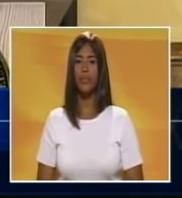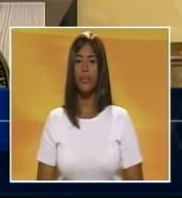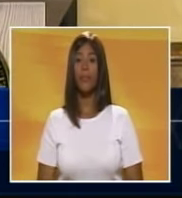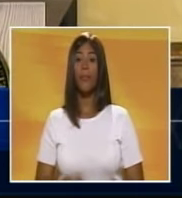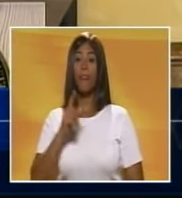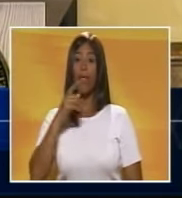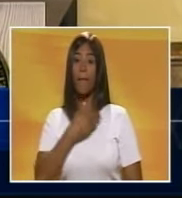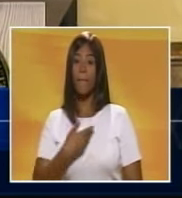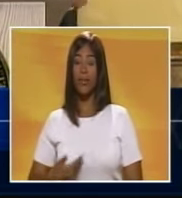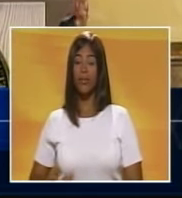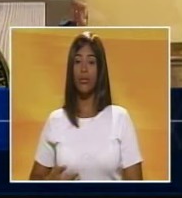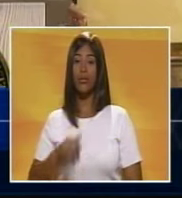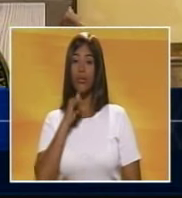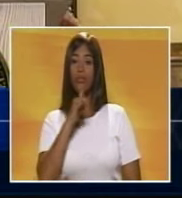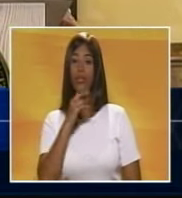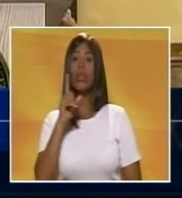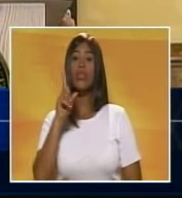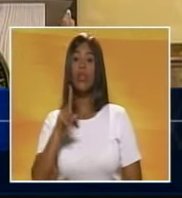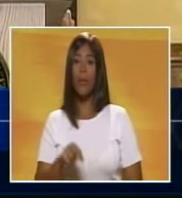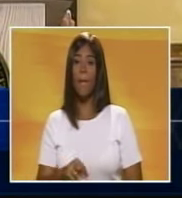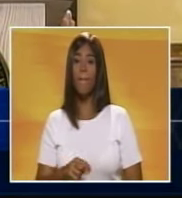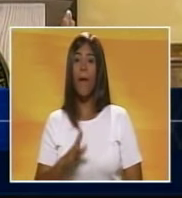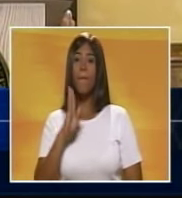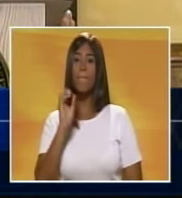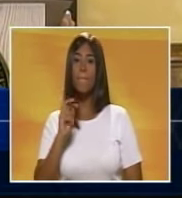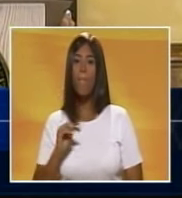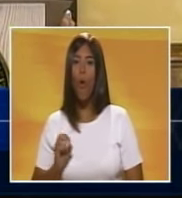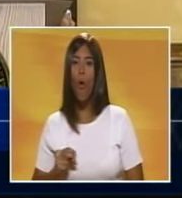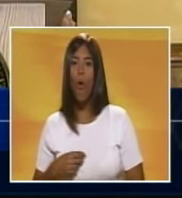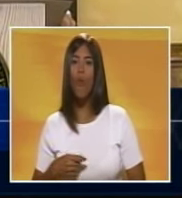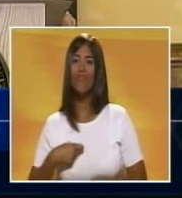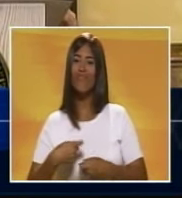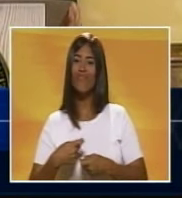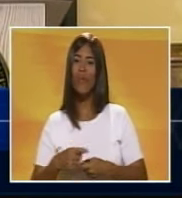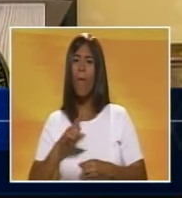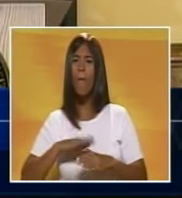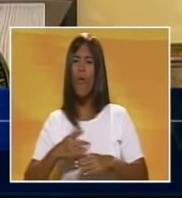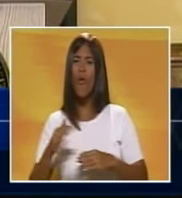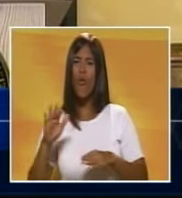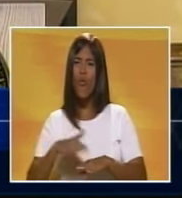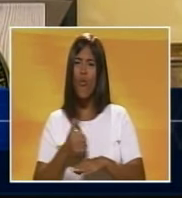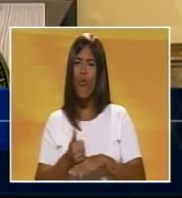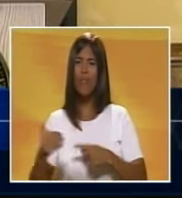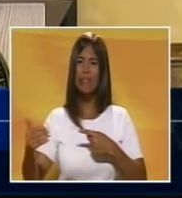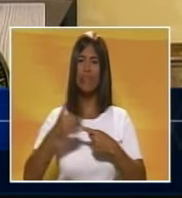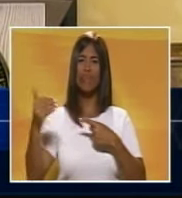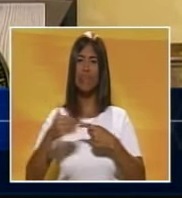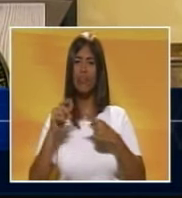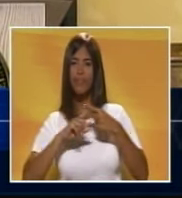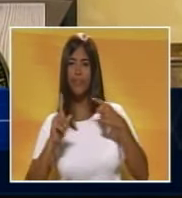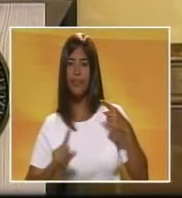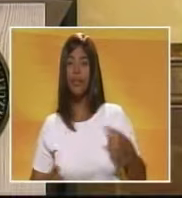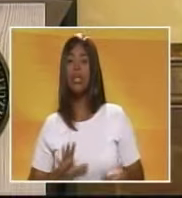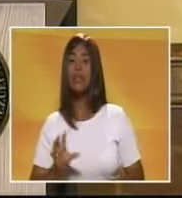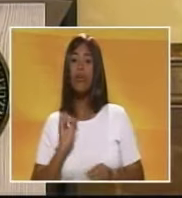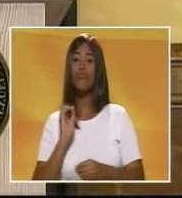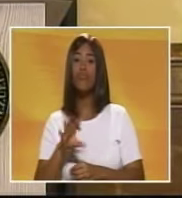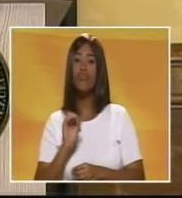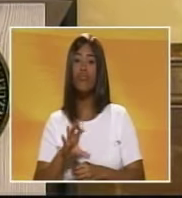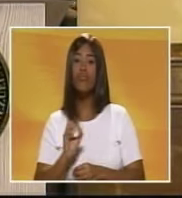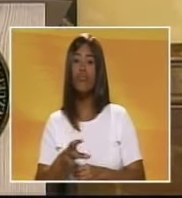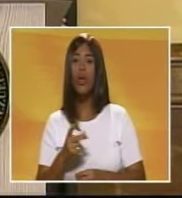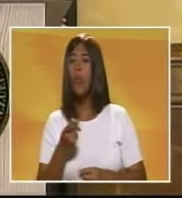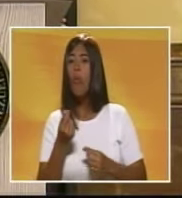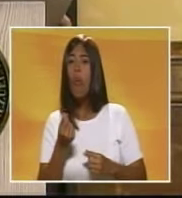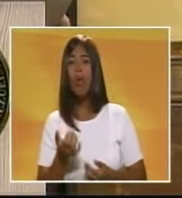El mandatario anunció además que aprobó un bono especial por la llamada guerra eléctrica que, según indicó, ya se está depositando, aunque no dijo